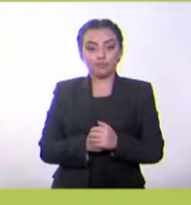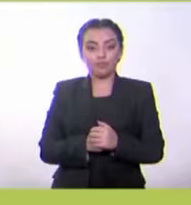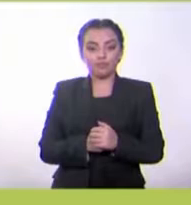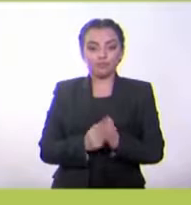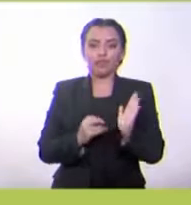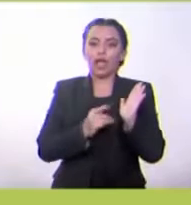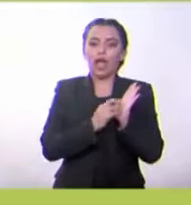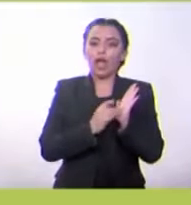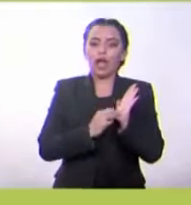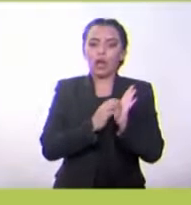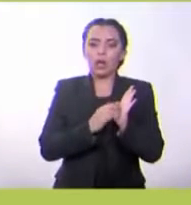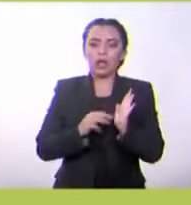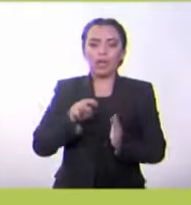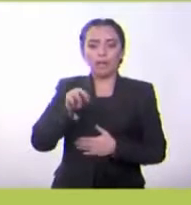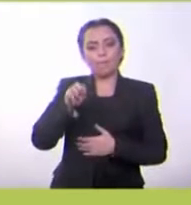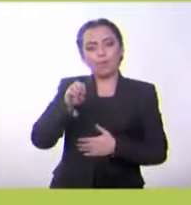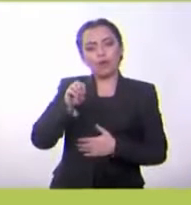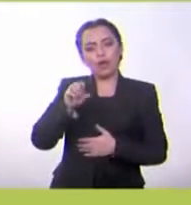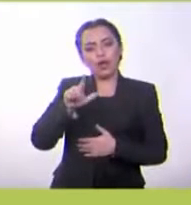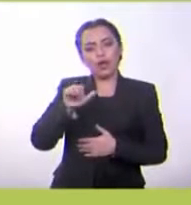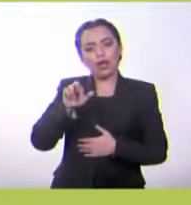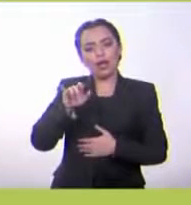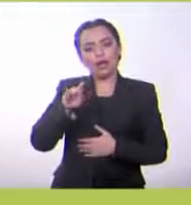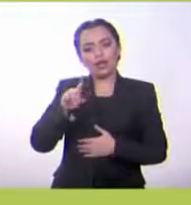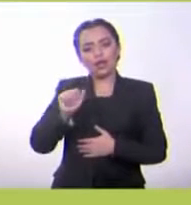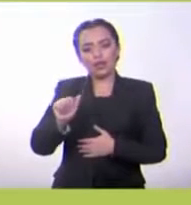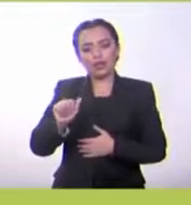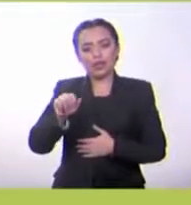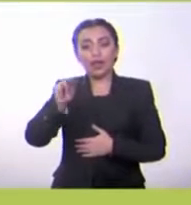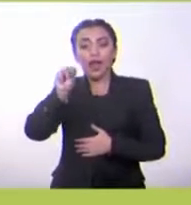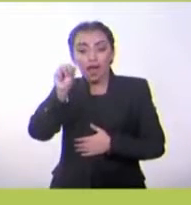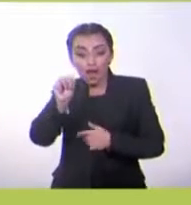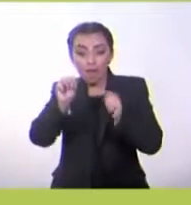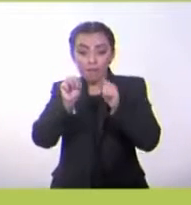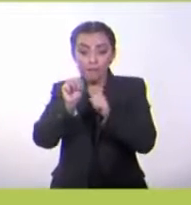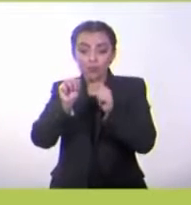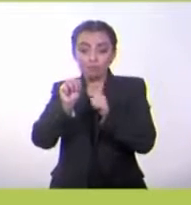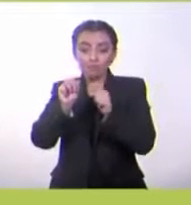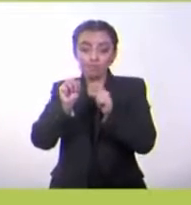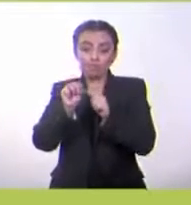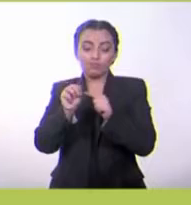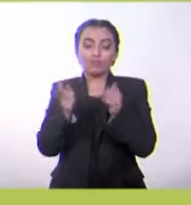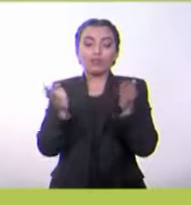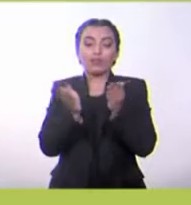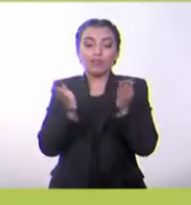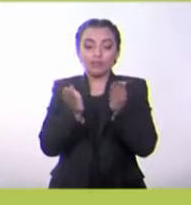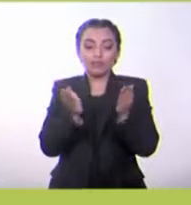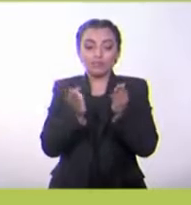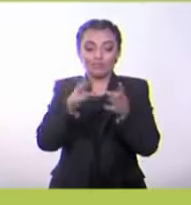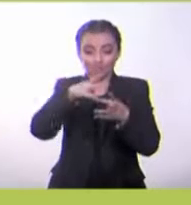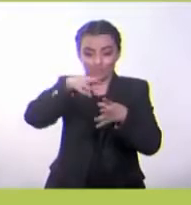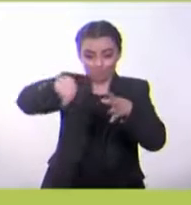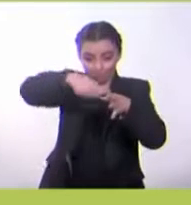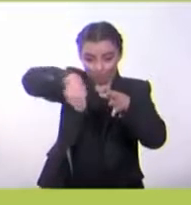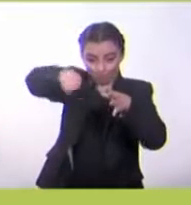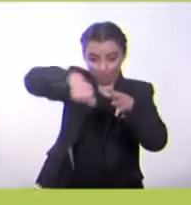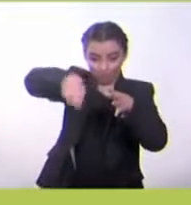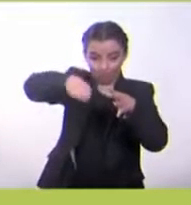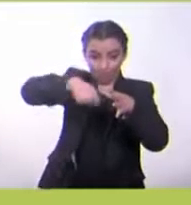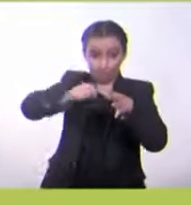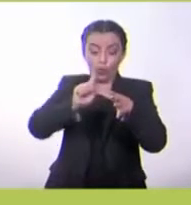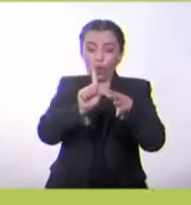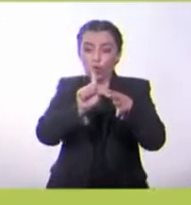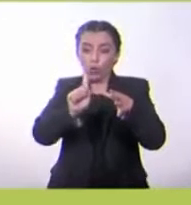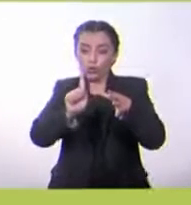Calcular la molaridad de una disolución preparada al disolver 11.5 gramos de hidróxido